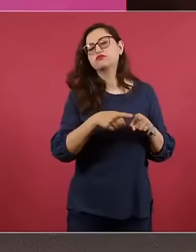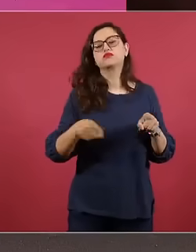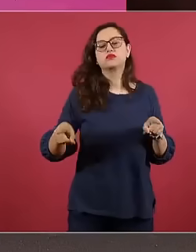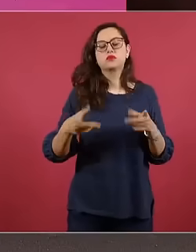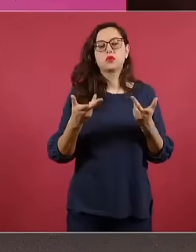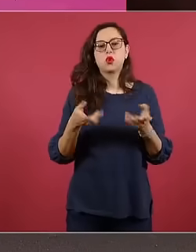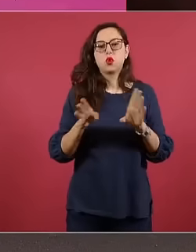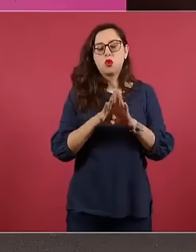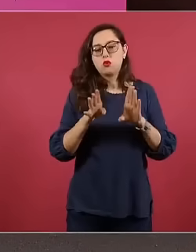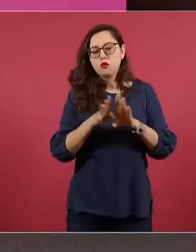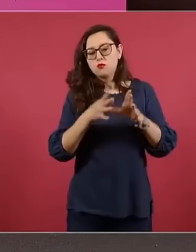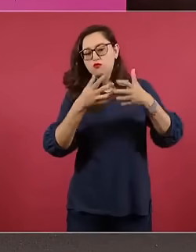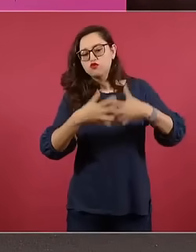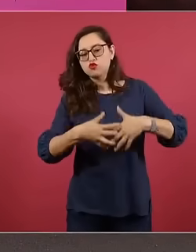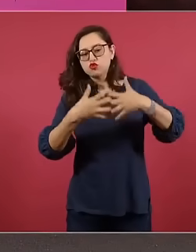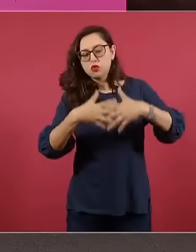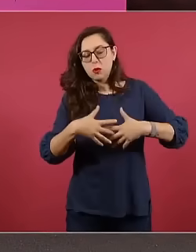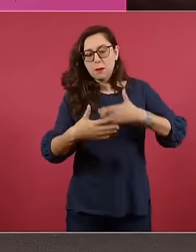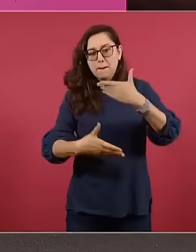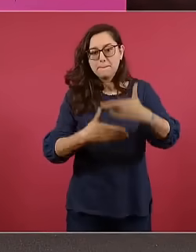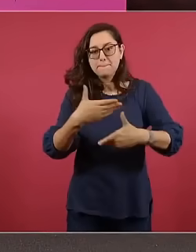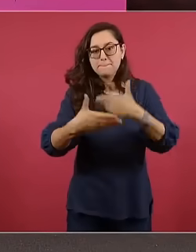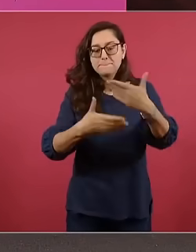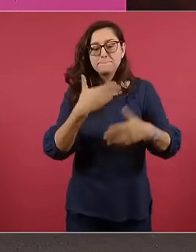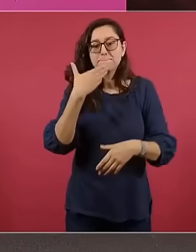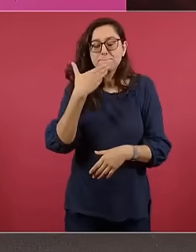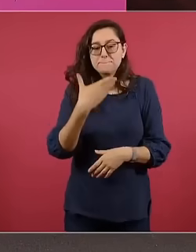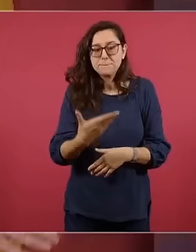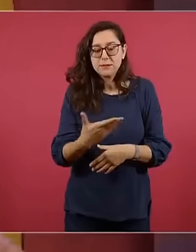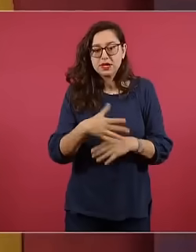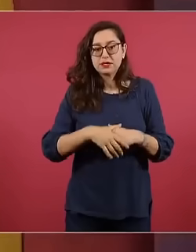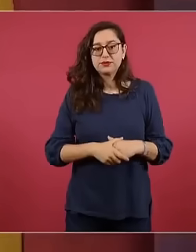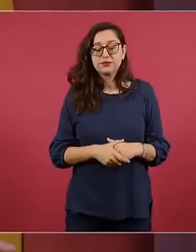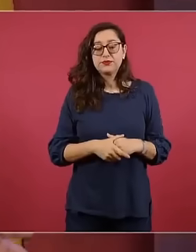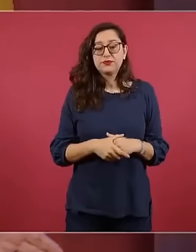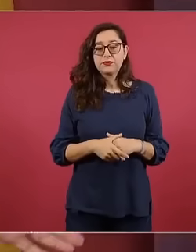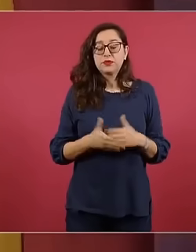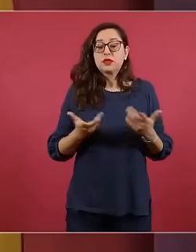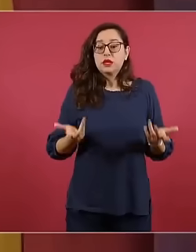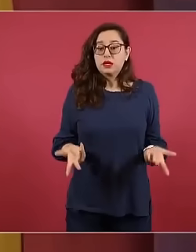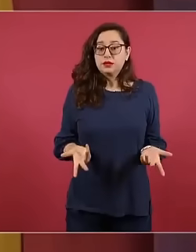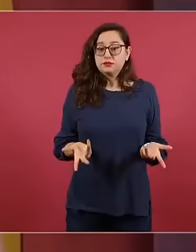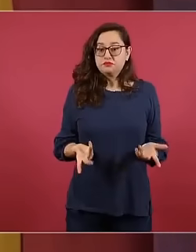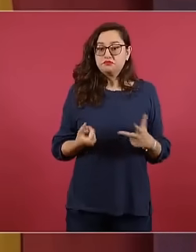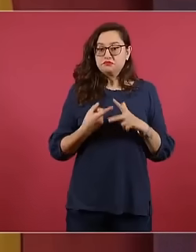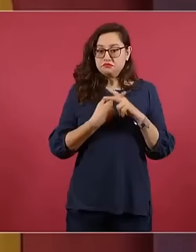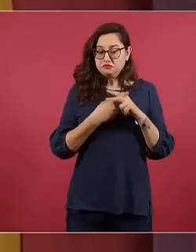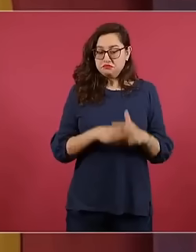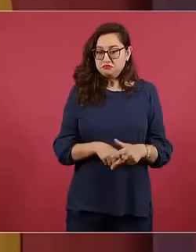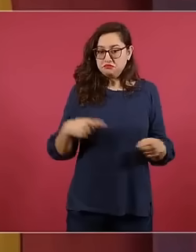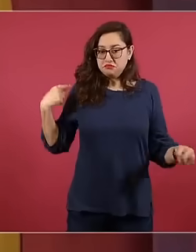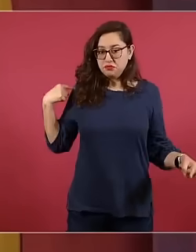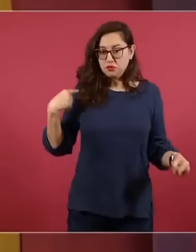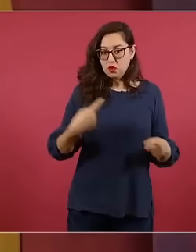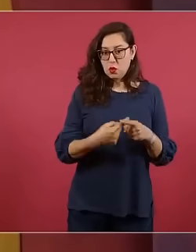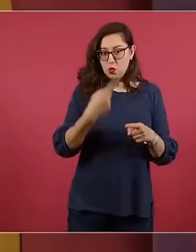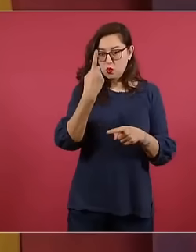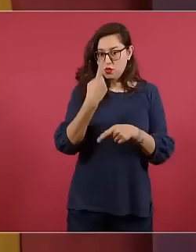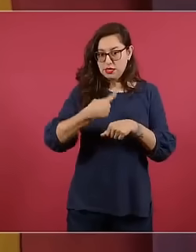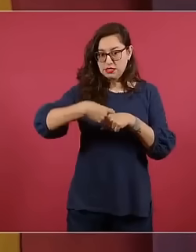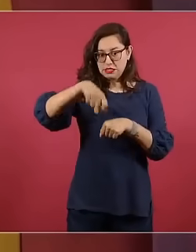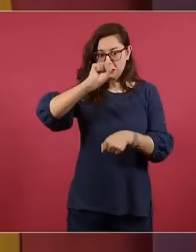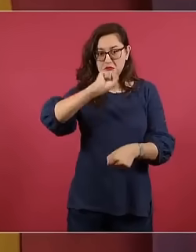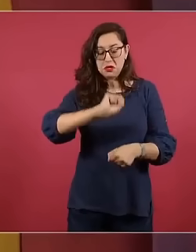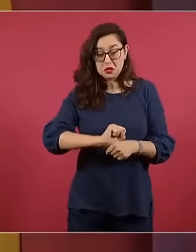el jefe de gobierno de la Ciudad de México, Martí Batres, presentó el reporte de los primeros días de funcionamiento del tren